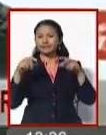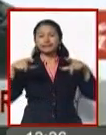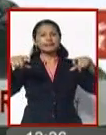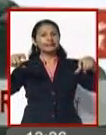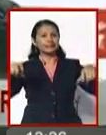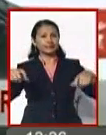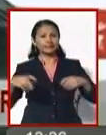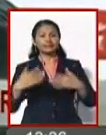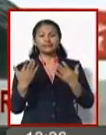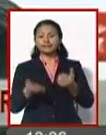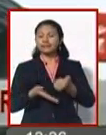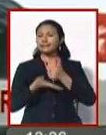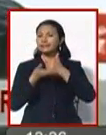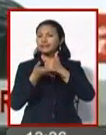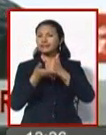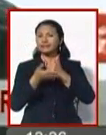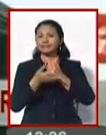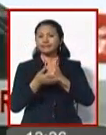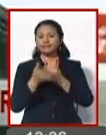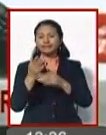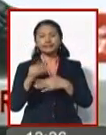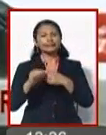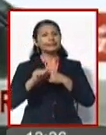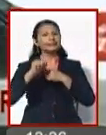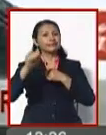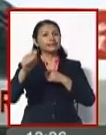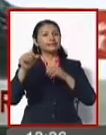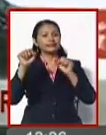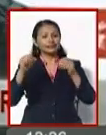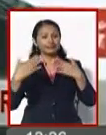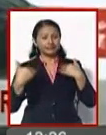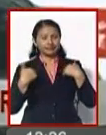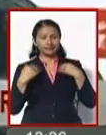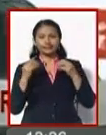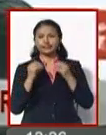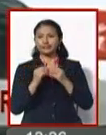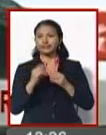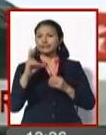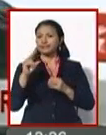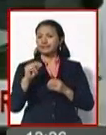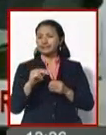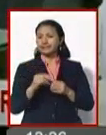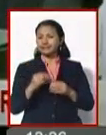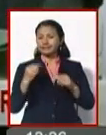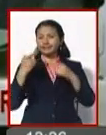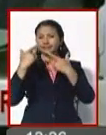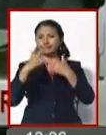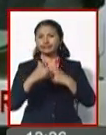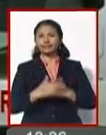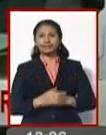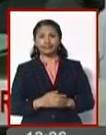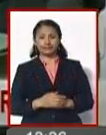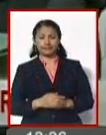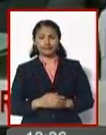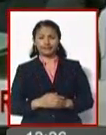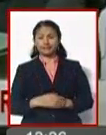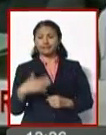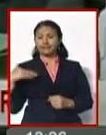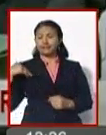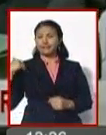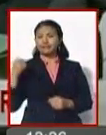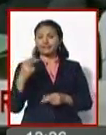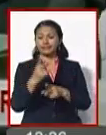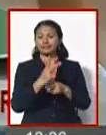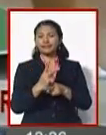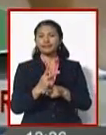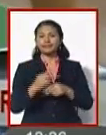campos deportivos. Hay que ayudarlo a que vayan más allá, que aspiren algo más, que esto no sea la meta. Gerardo Albornoz, jefe de mantenimiento